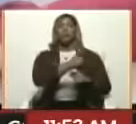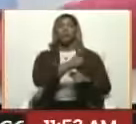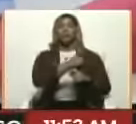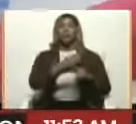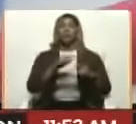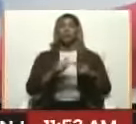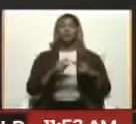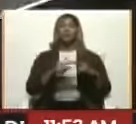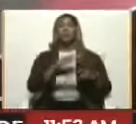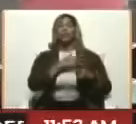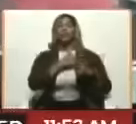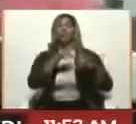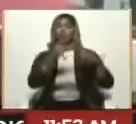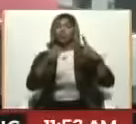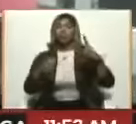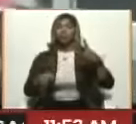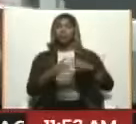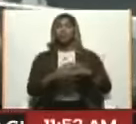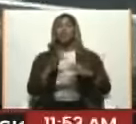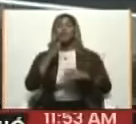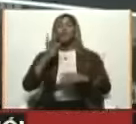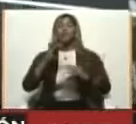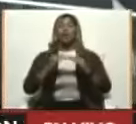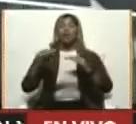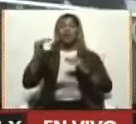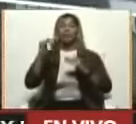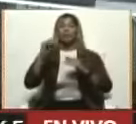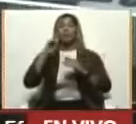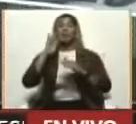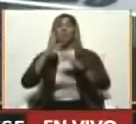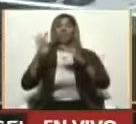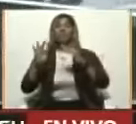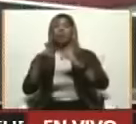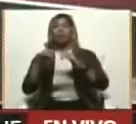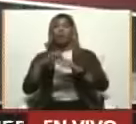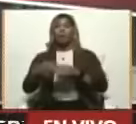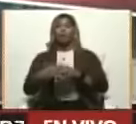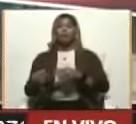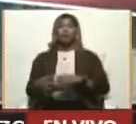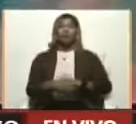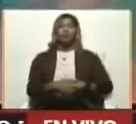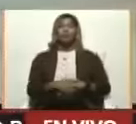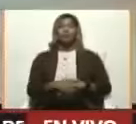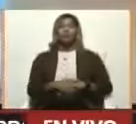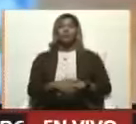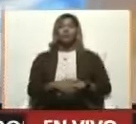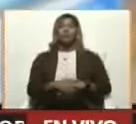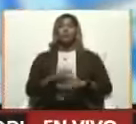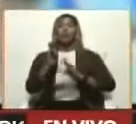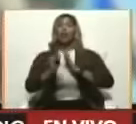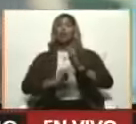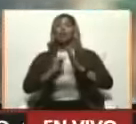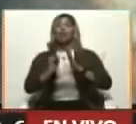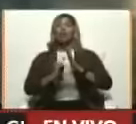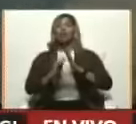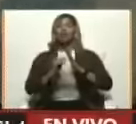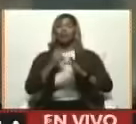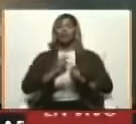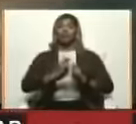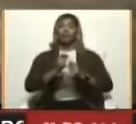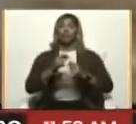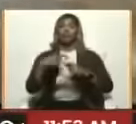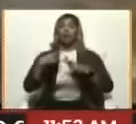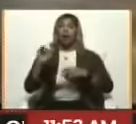generales, direcciones de línea, fiscalías superiores y fiscalías municipales. La institución dispone